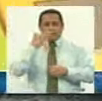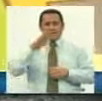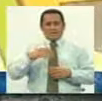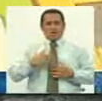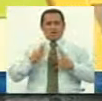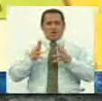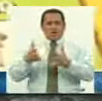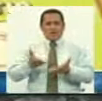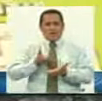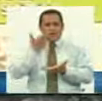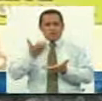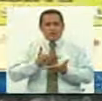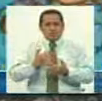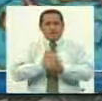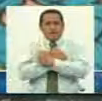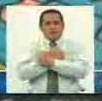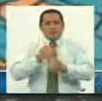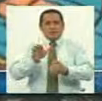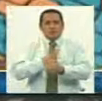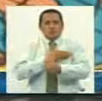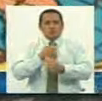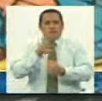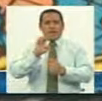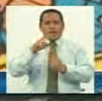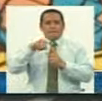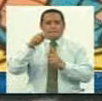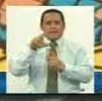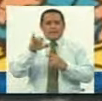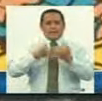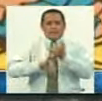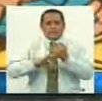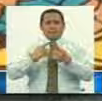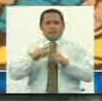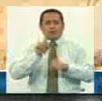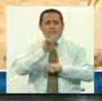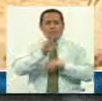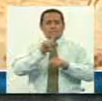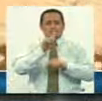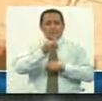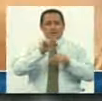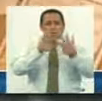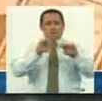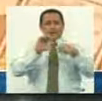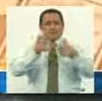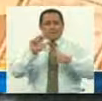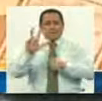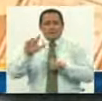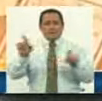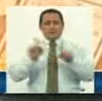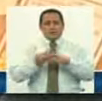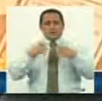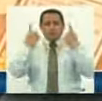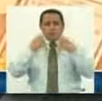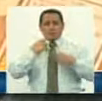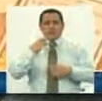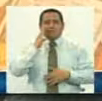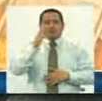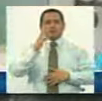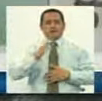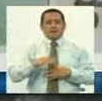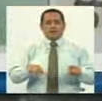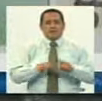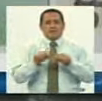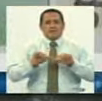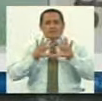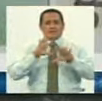la sopa y ama la música de los Beatles. Sin embargo, en 1973, el creador de Mafalda tomó una drástica decisión.